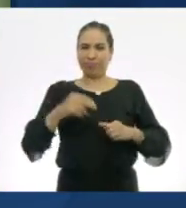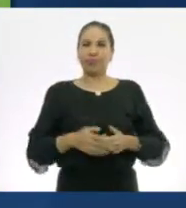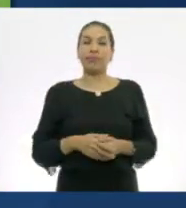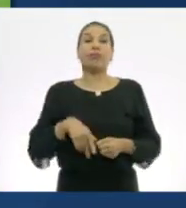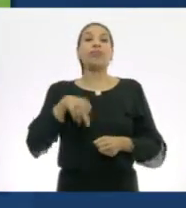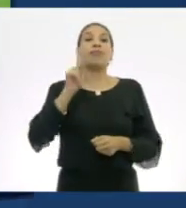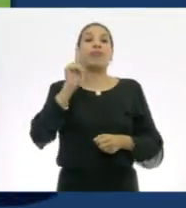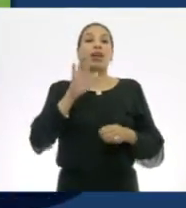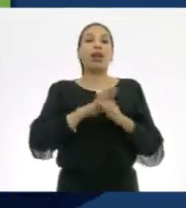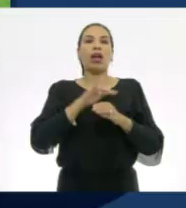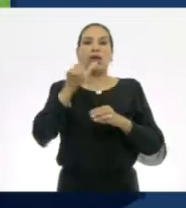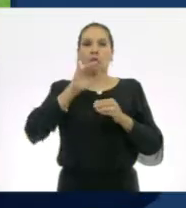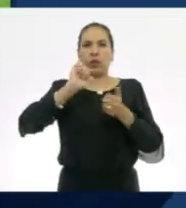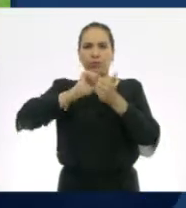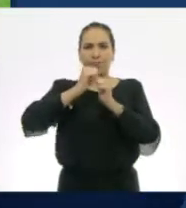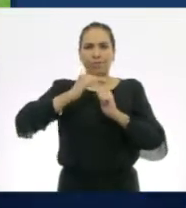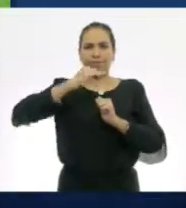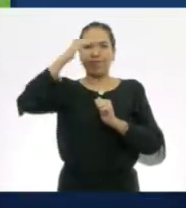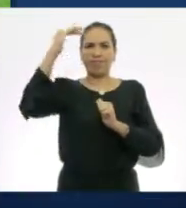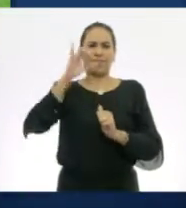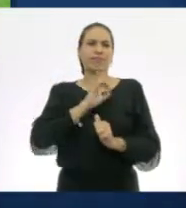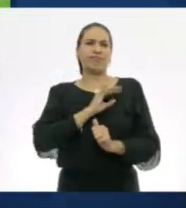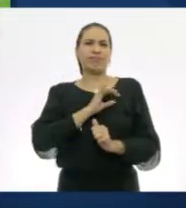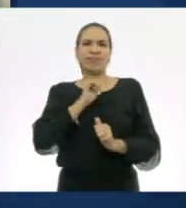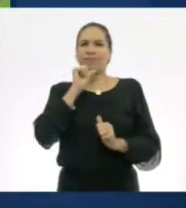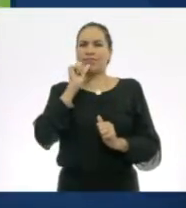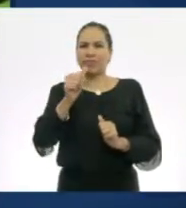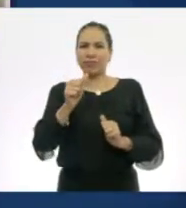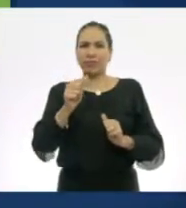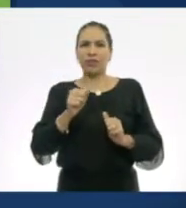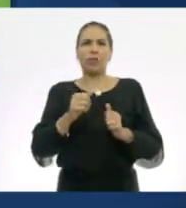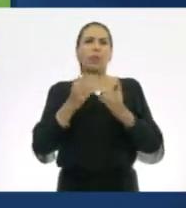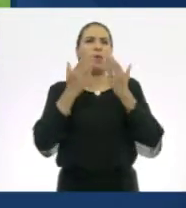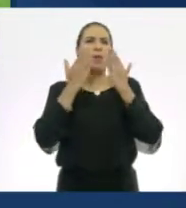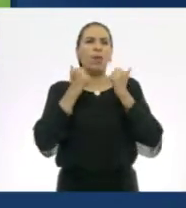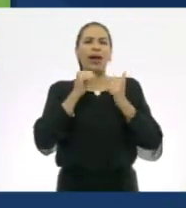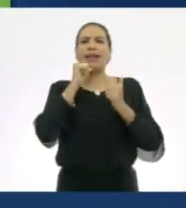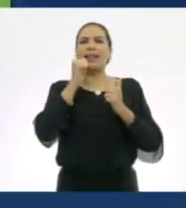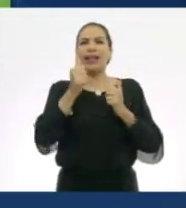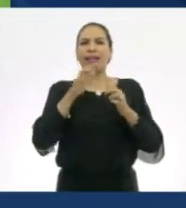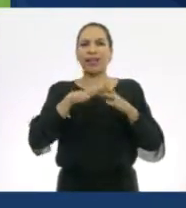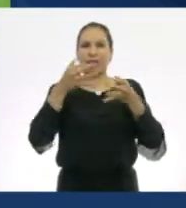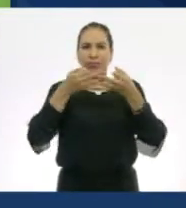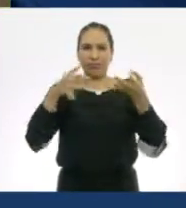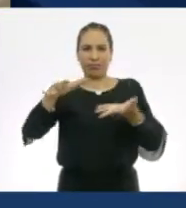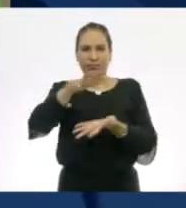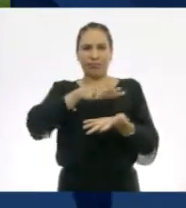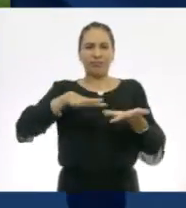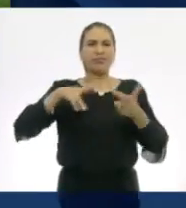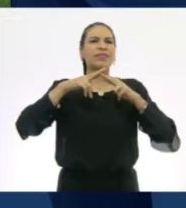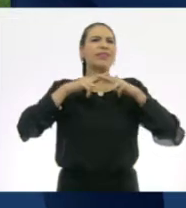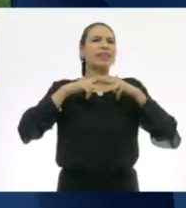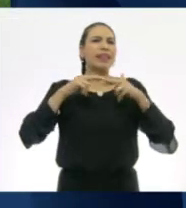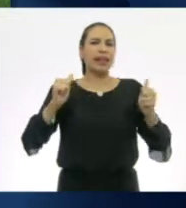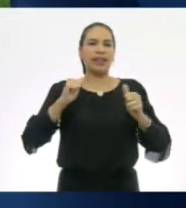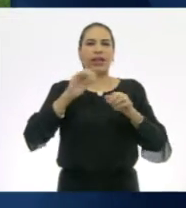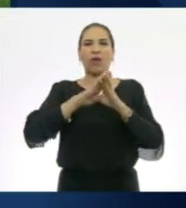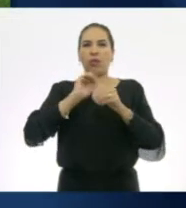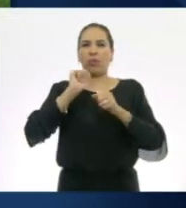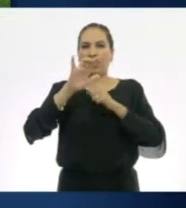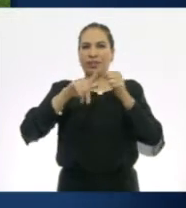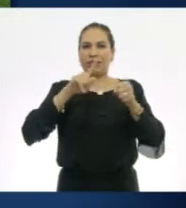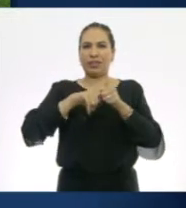Pero un mamut adulto no tenía depredadores. No ha existido en tierra firme ningún otro